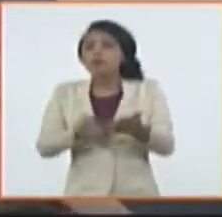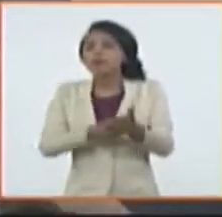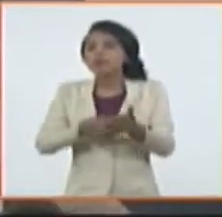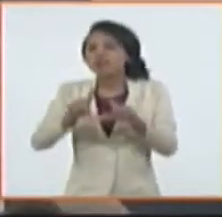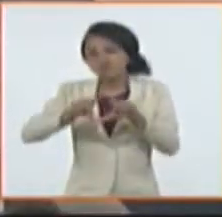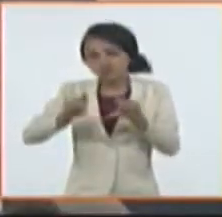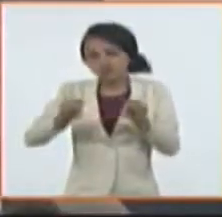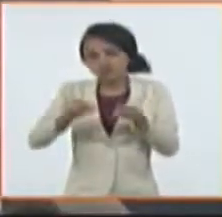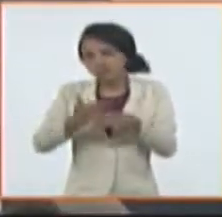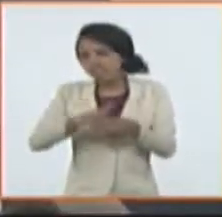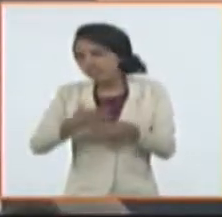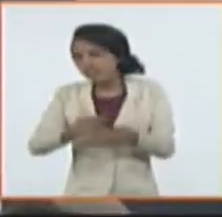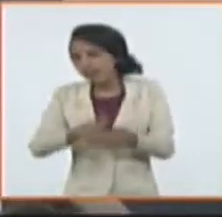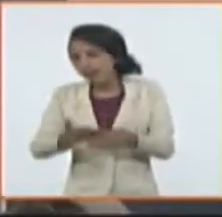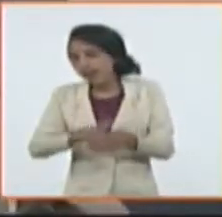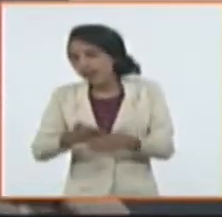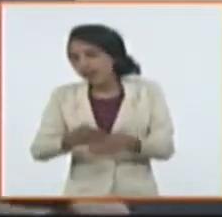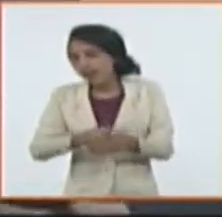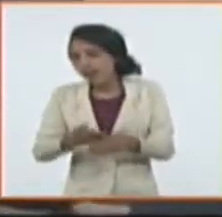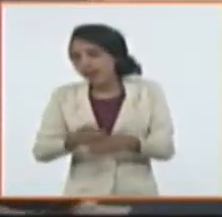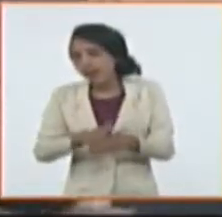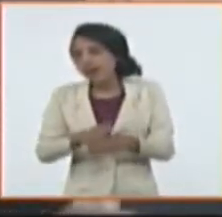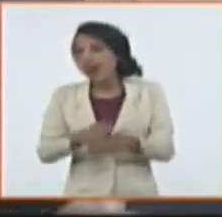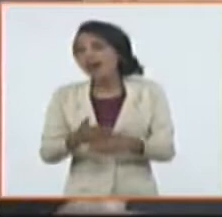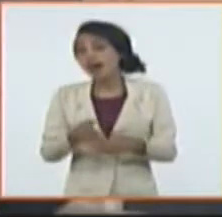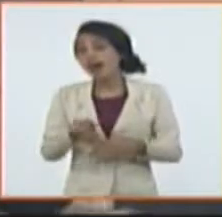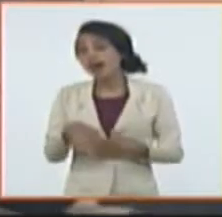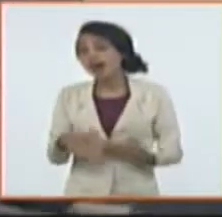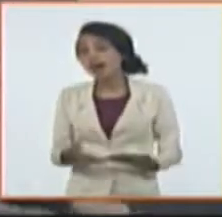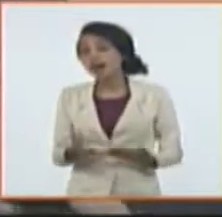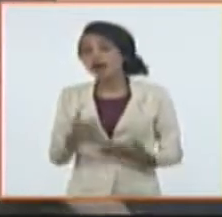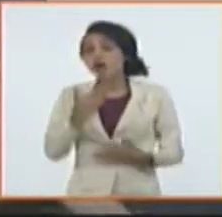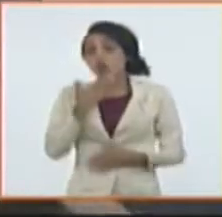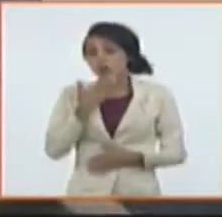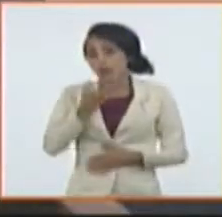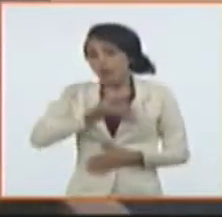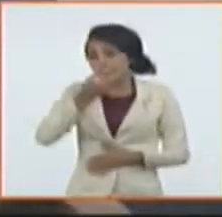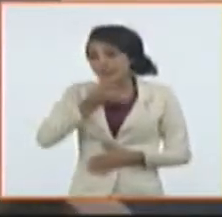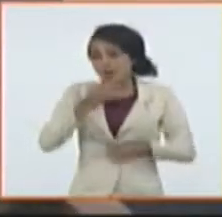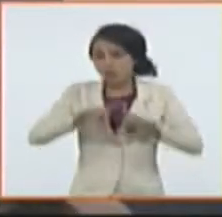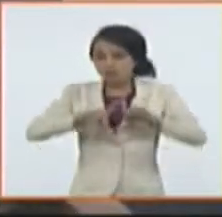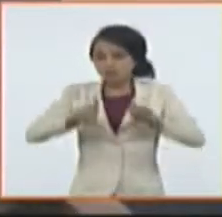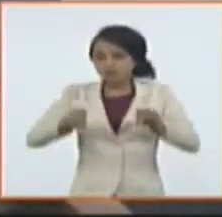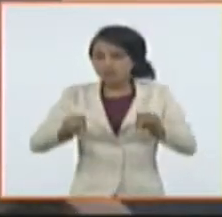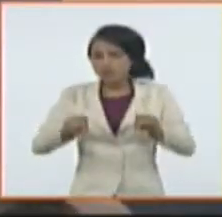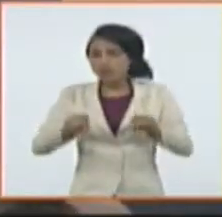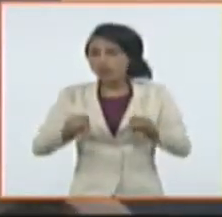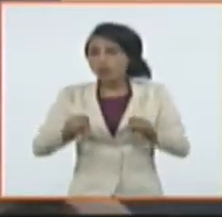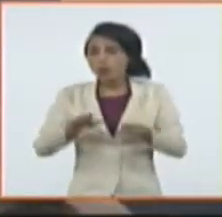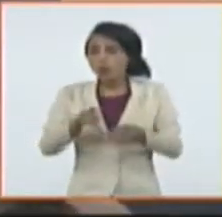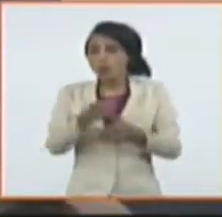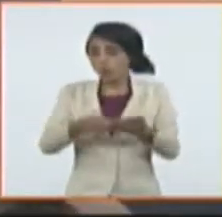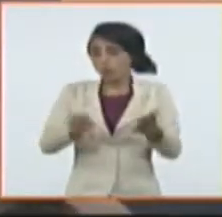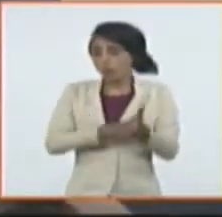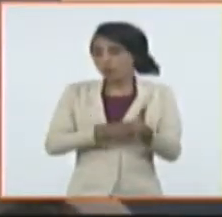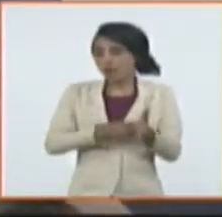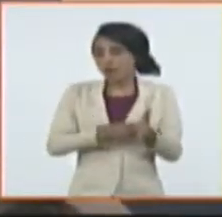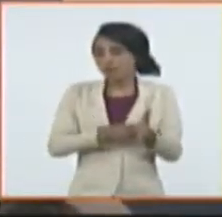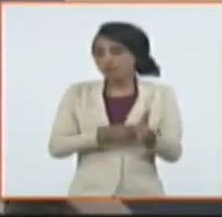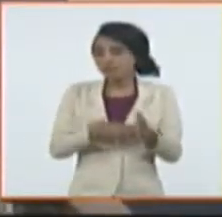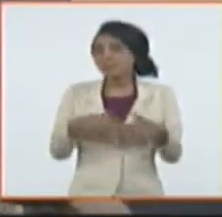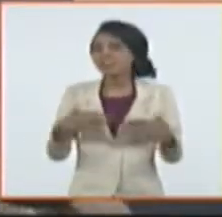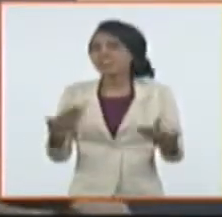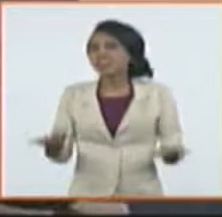Y cómo lo hacemos intrínseco para poderlo defender. Y lo primero que tenemos que entender que es poder popular en